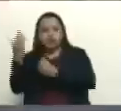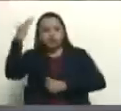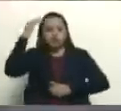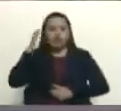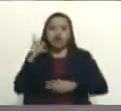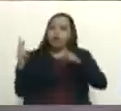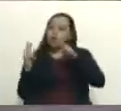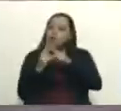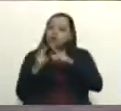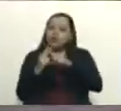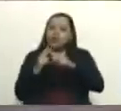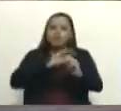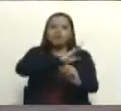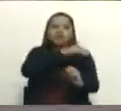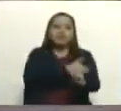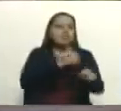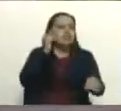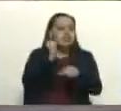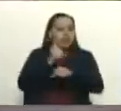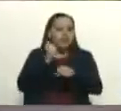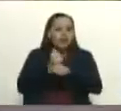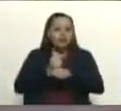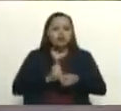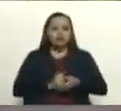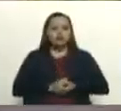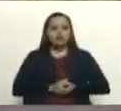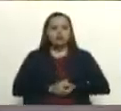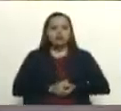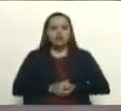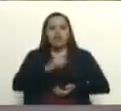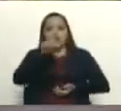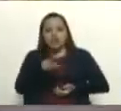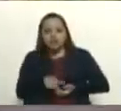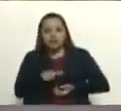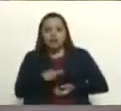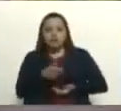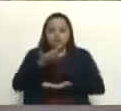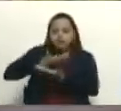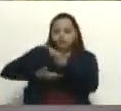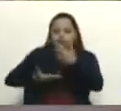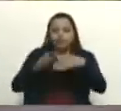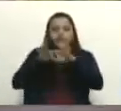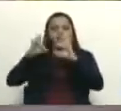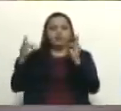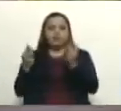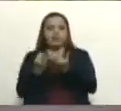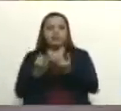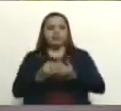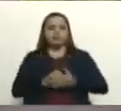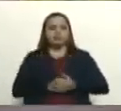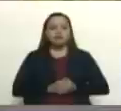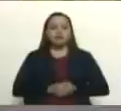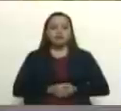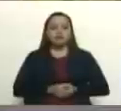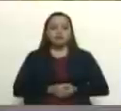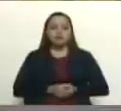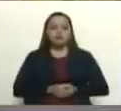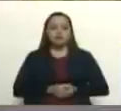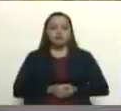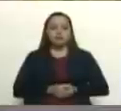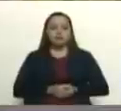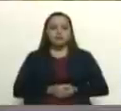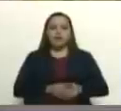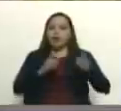conocerla en la fortaleza del trabajo y en la intimidad del afecto familiar. En los